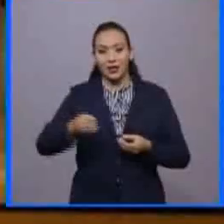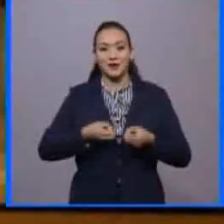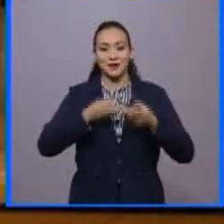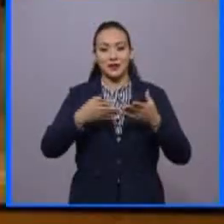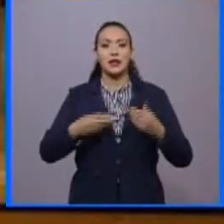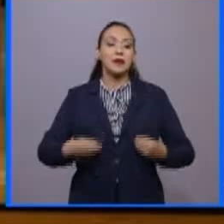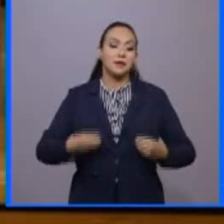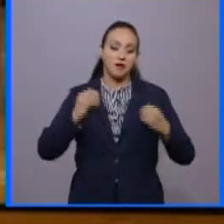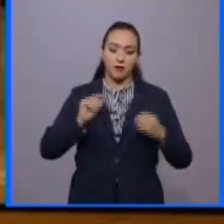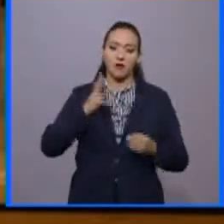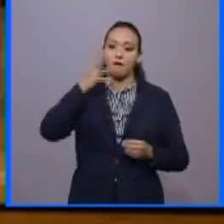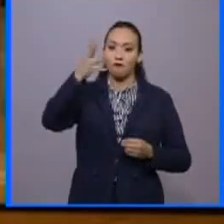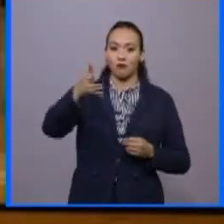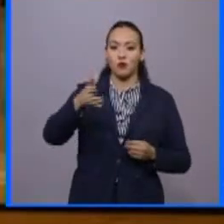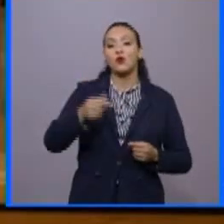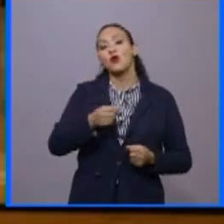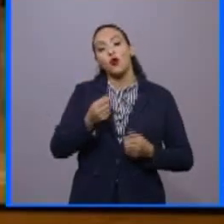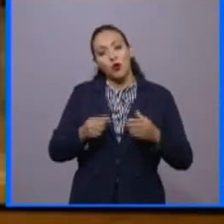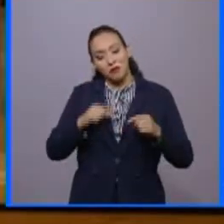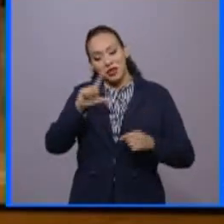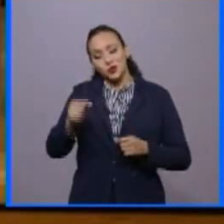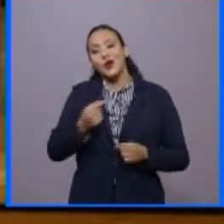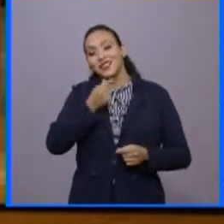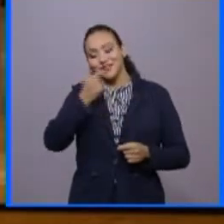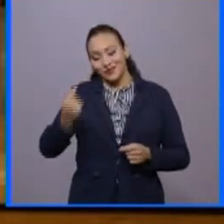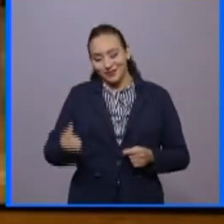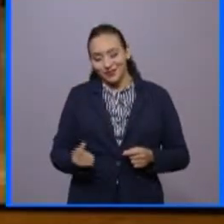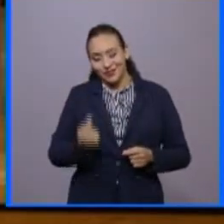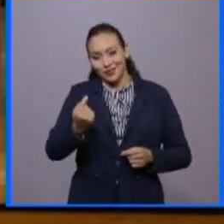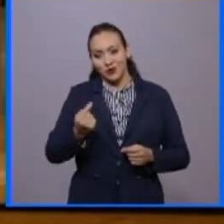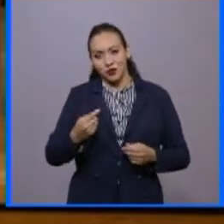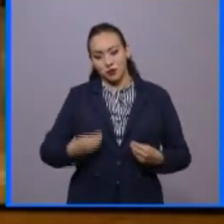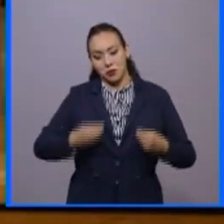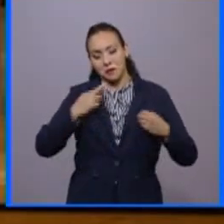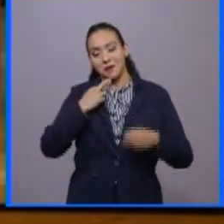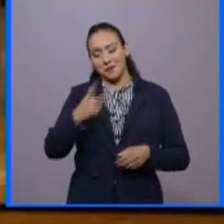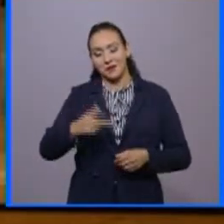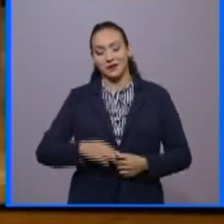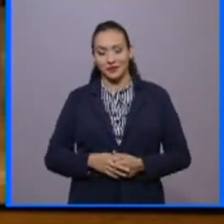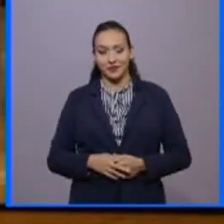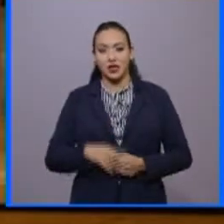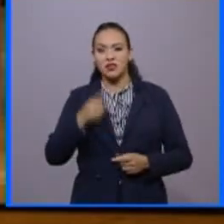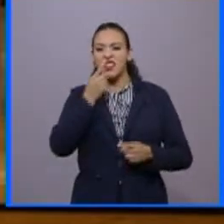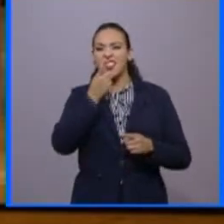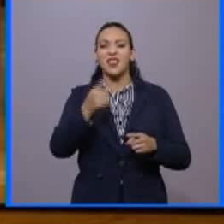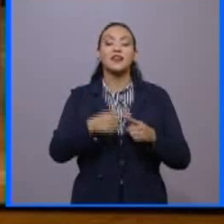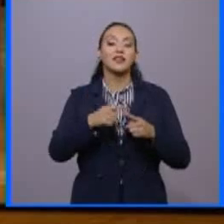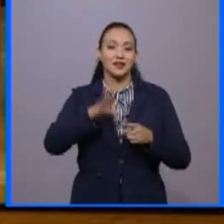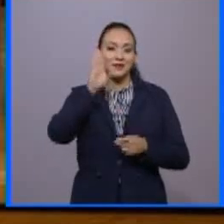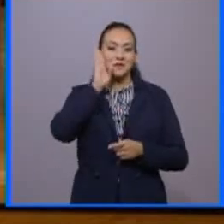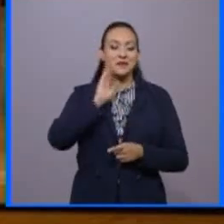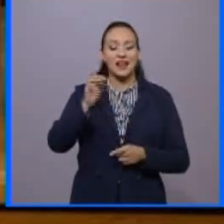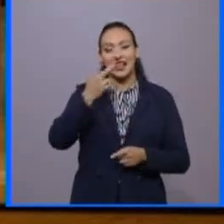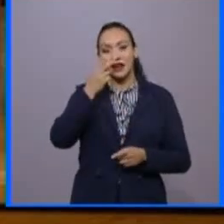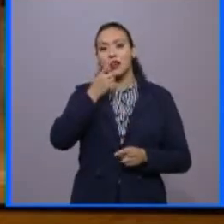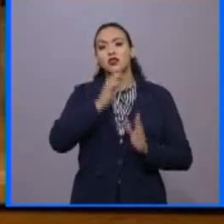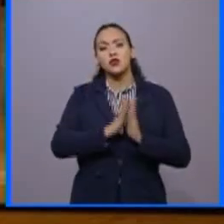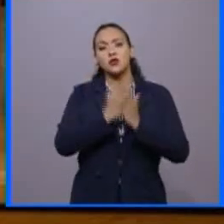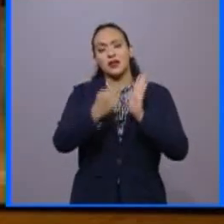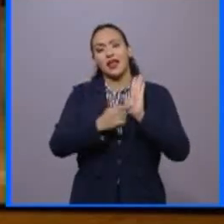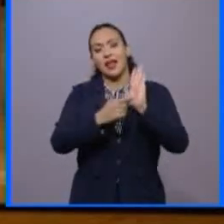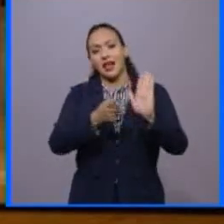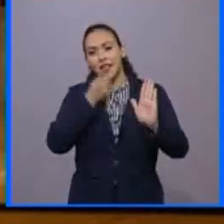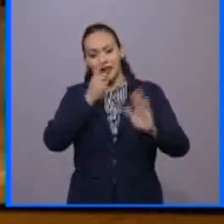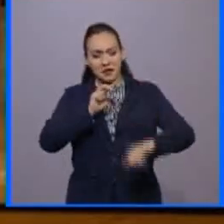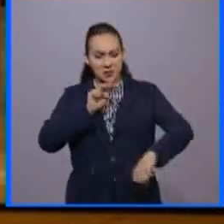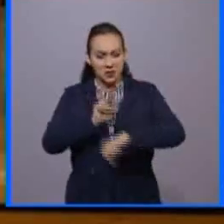Fue el mensaje que compartió la ministra de la Suprema Corte de Justicia de la Nación, Margarita Ríos Farjat, al presentar el libro y cuento Guardianes de